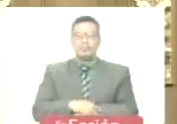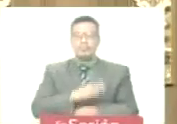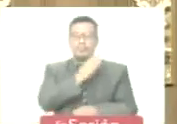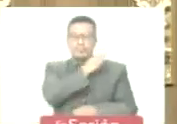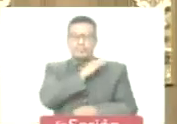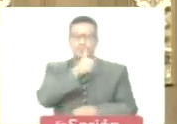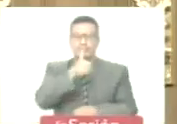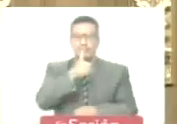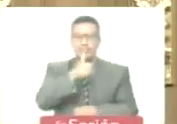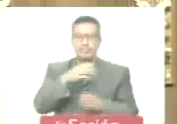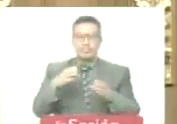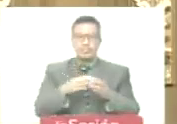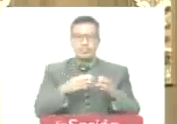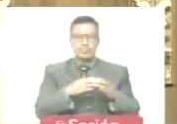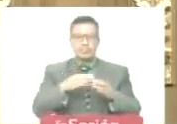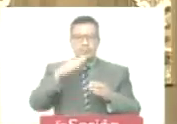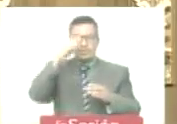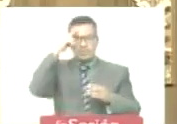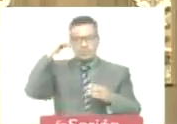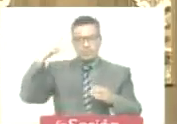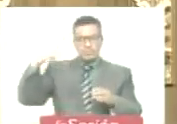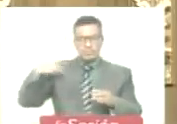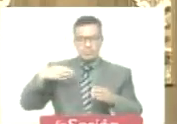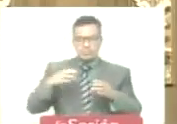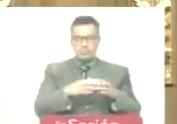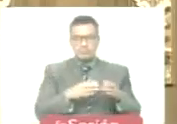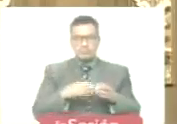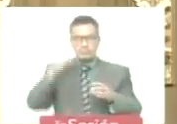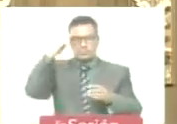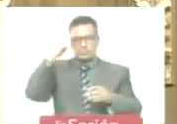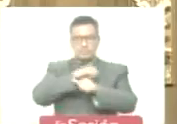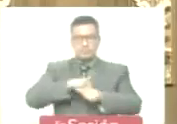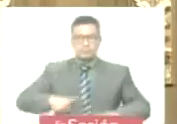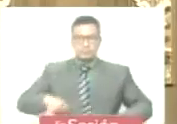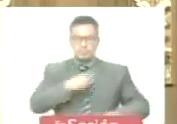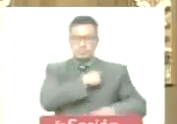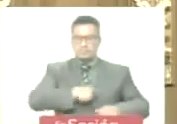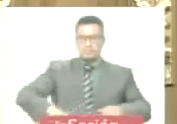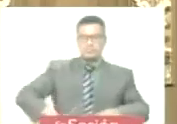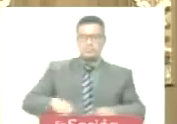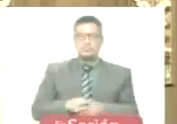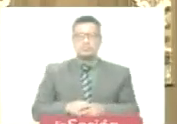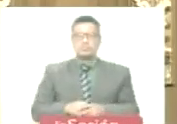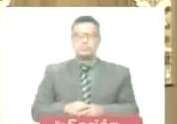comandante de la Brigada de Guardia de Honor, de la Guardia de Honor Presidencial,